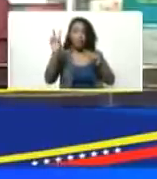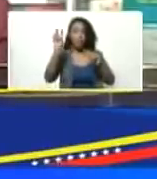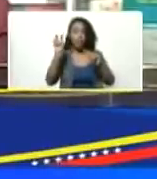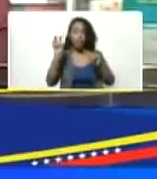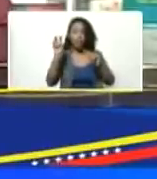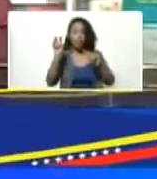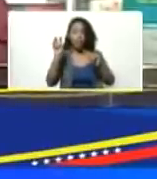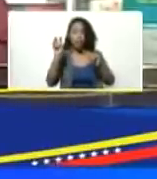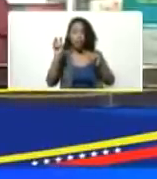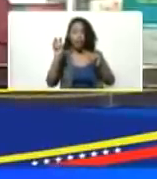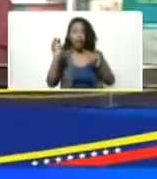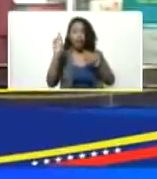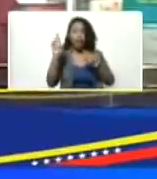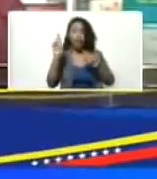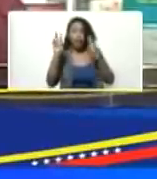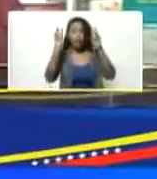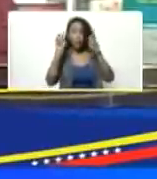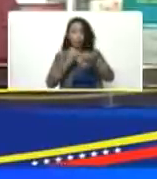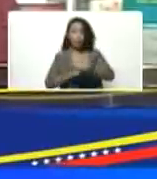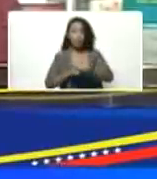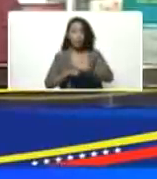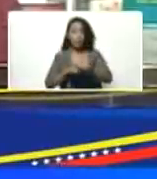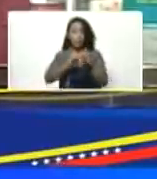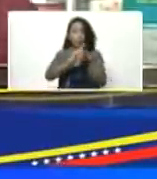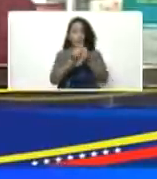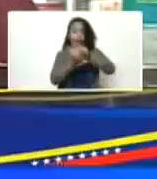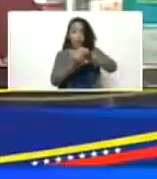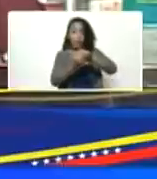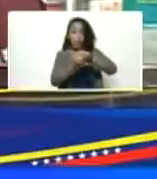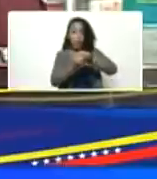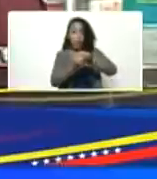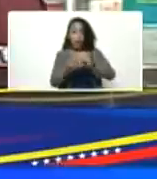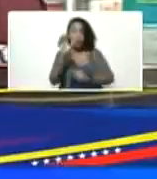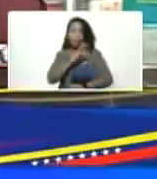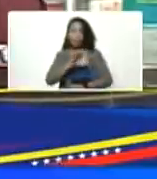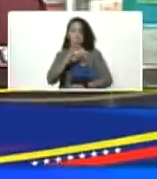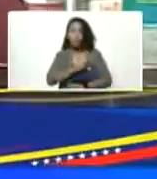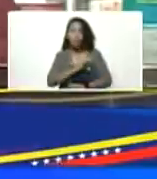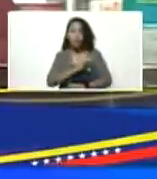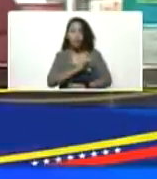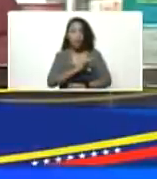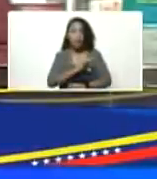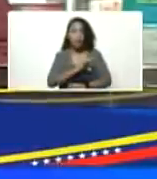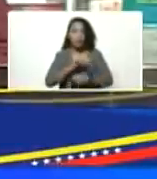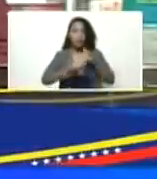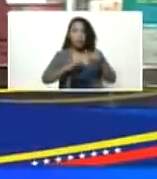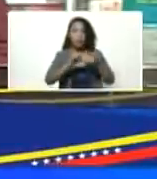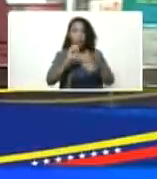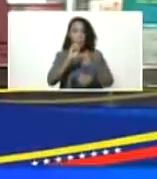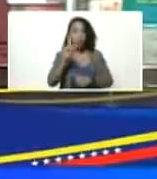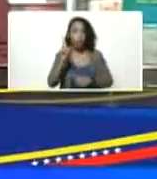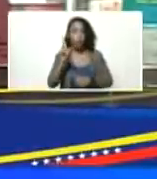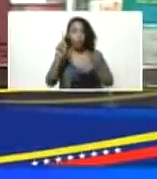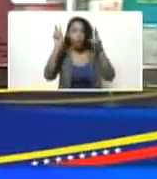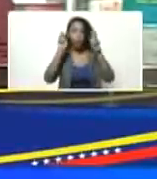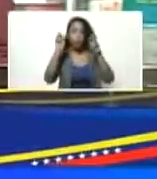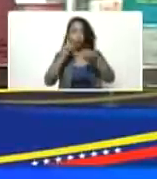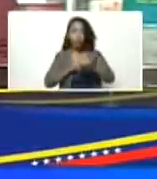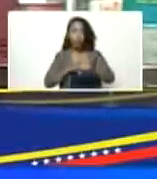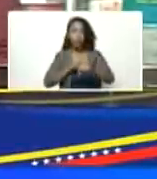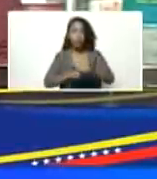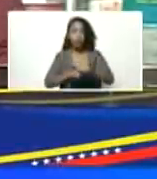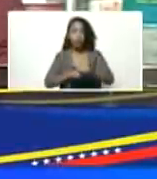R's para una nueva época de transición al socialismo del siglo XXI. Una nueva